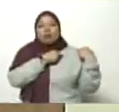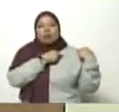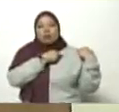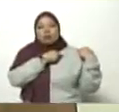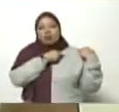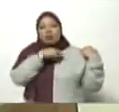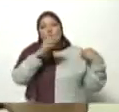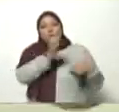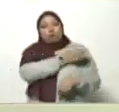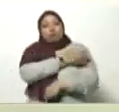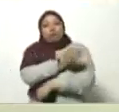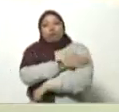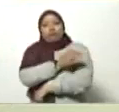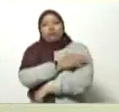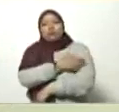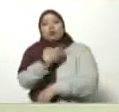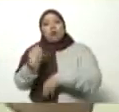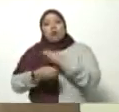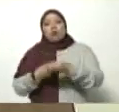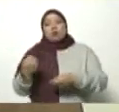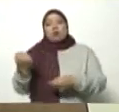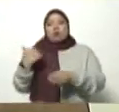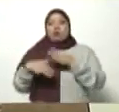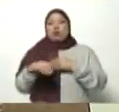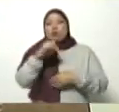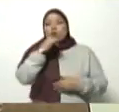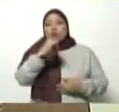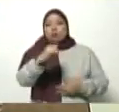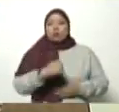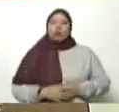de la oposición, ellos verán cómo hacen para transmitirle al resto.